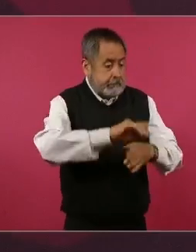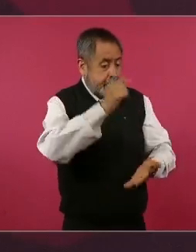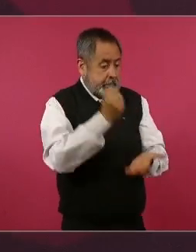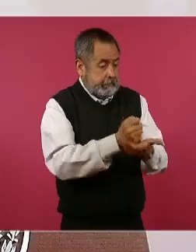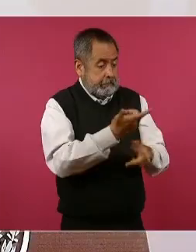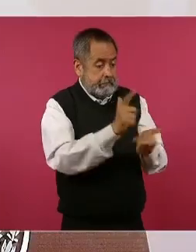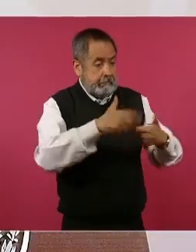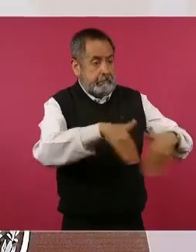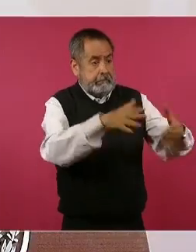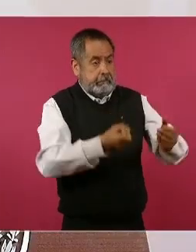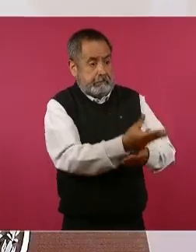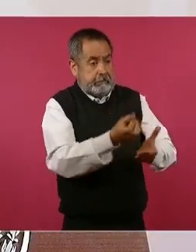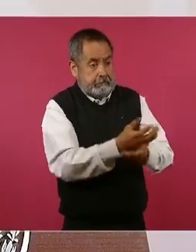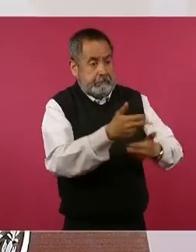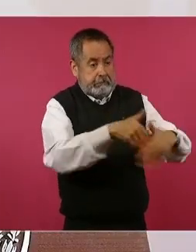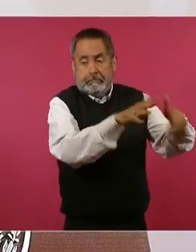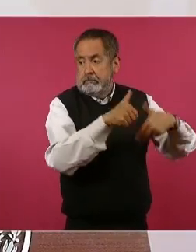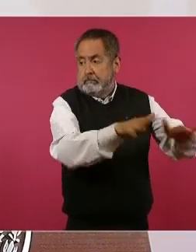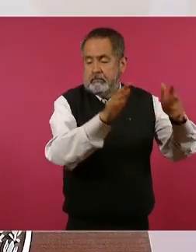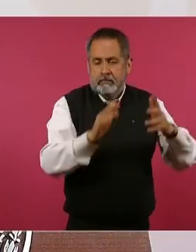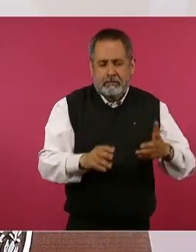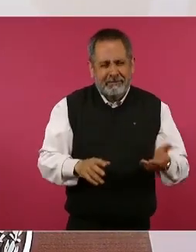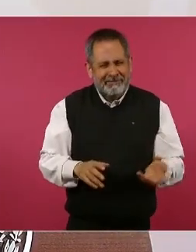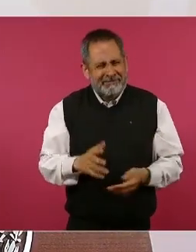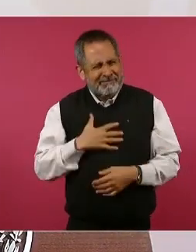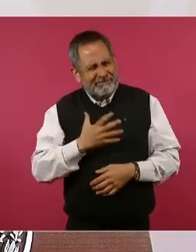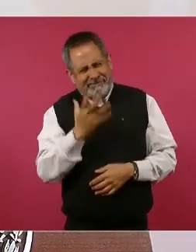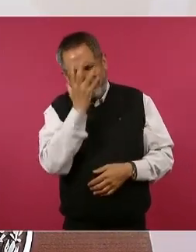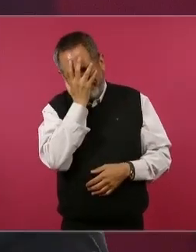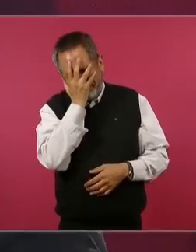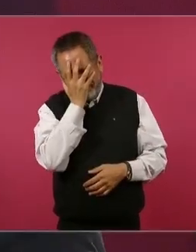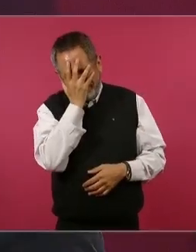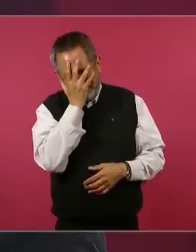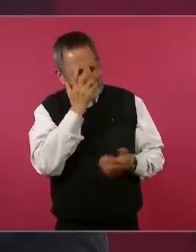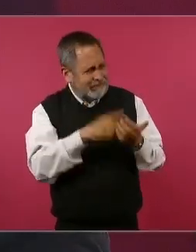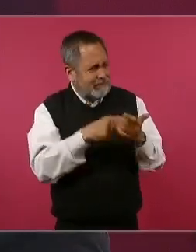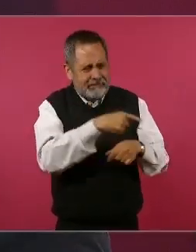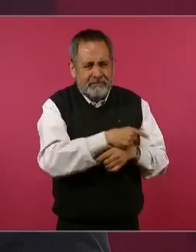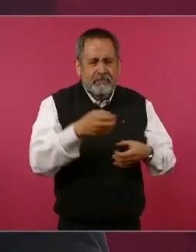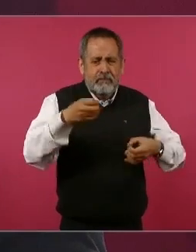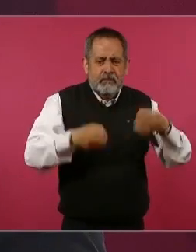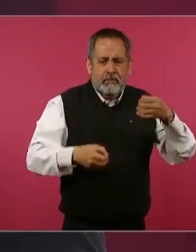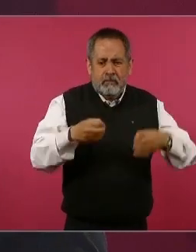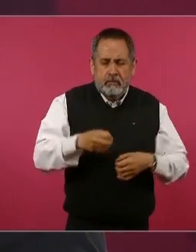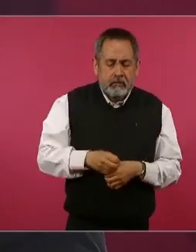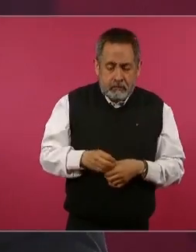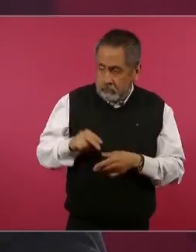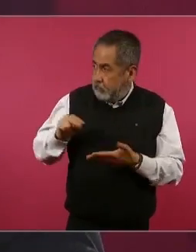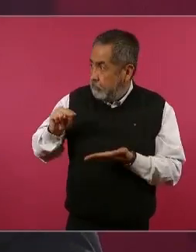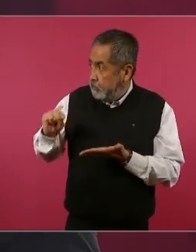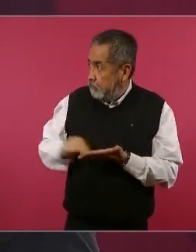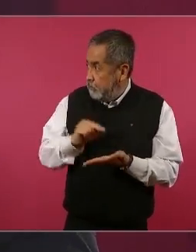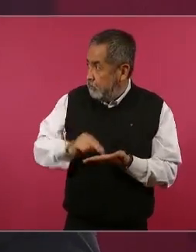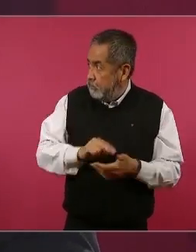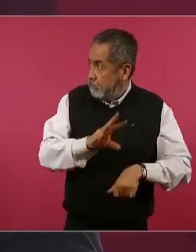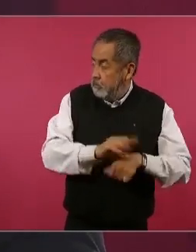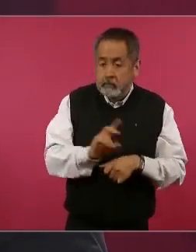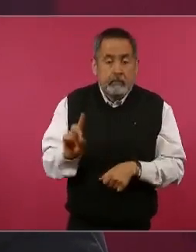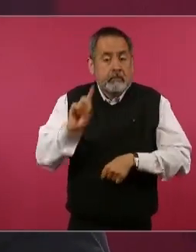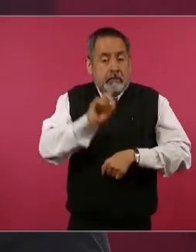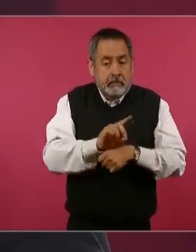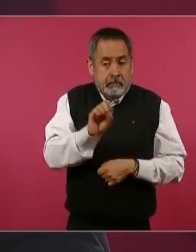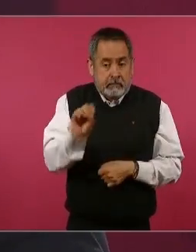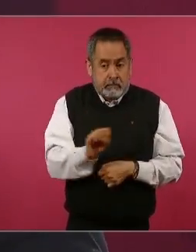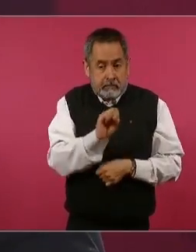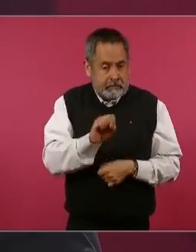Es una vergüenza que un juez ordene que se libere a un preso,